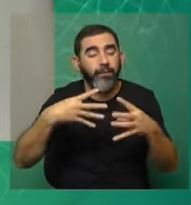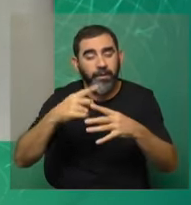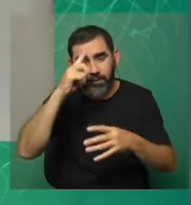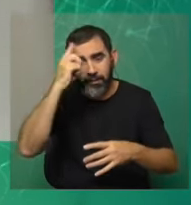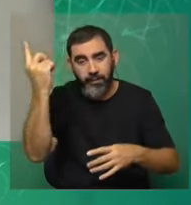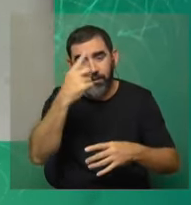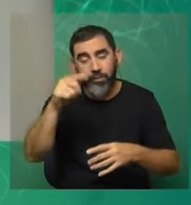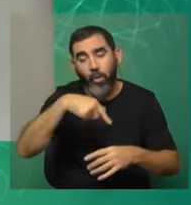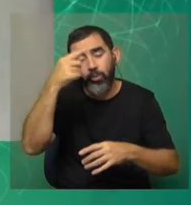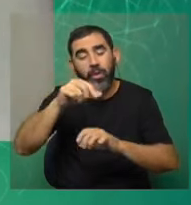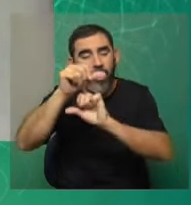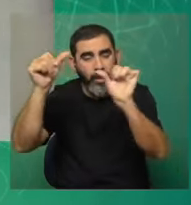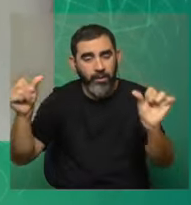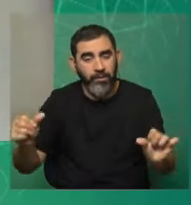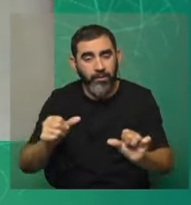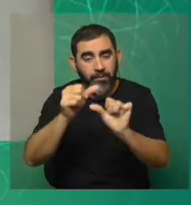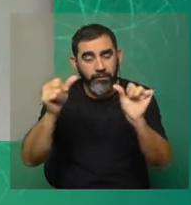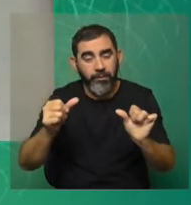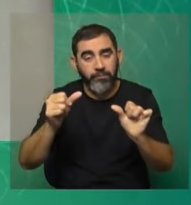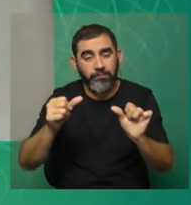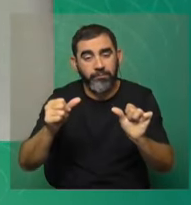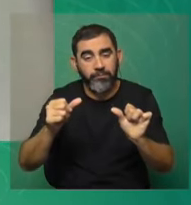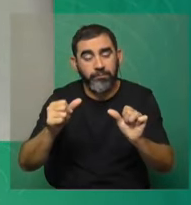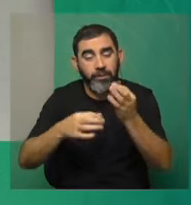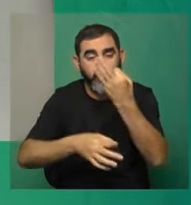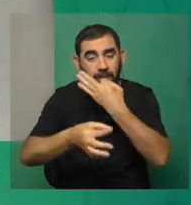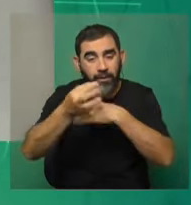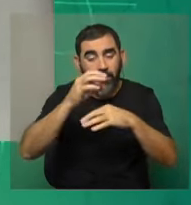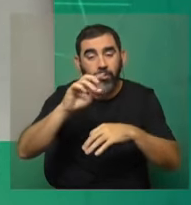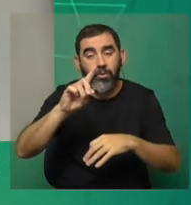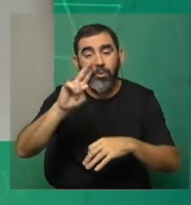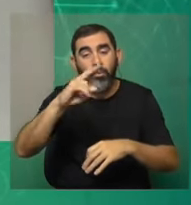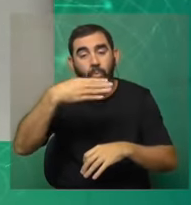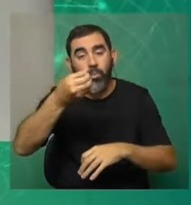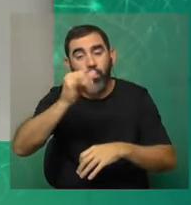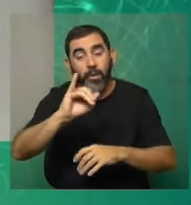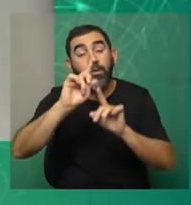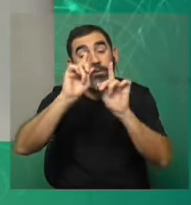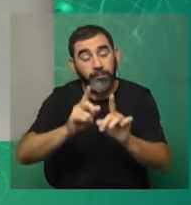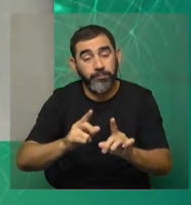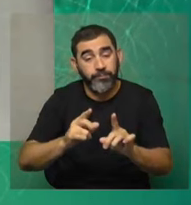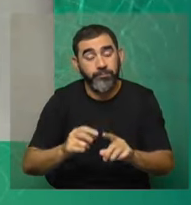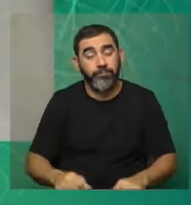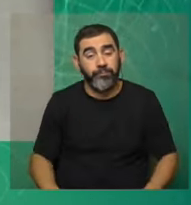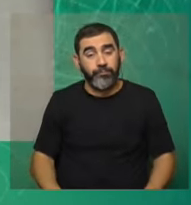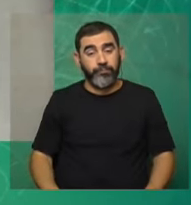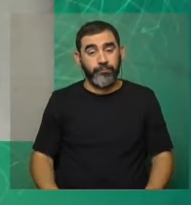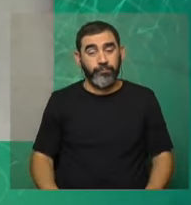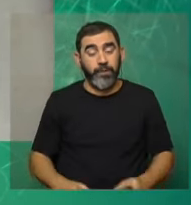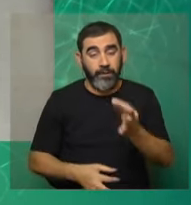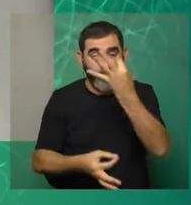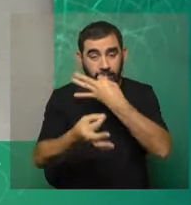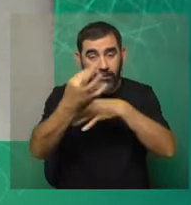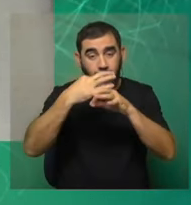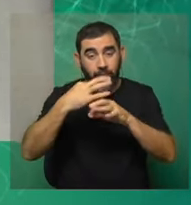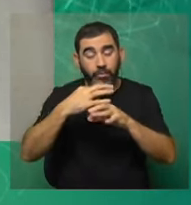otro en una actividad de allá en el teatro de duguay y también tuvo la presencia en el teatro Bicentenario de